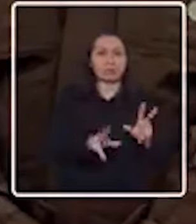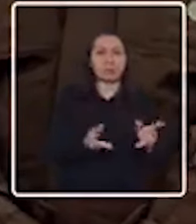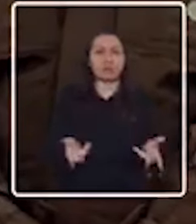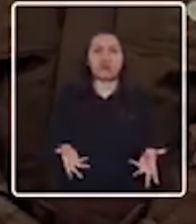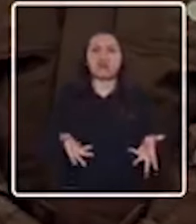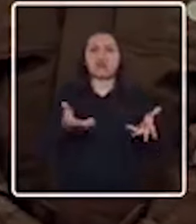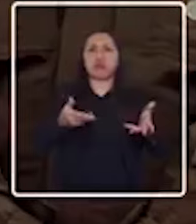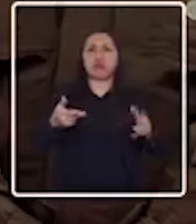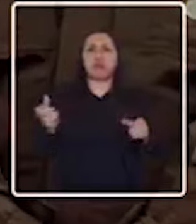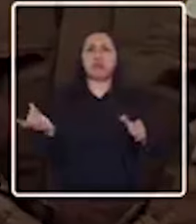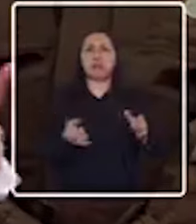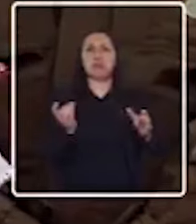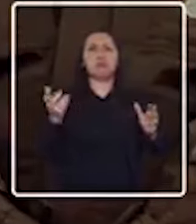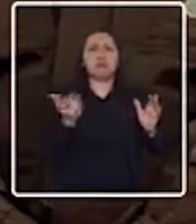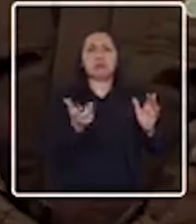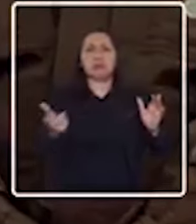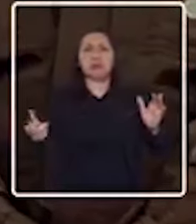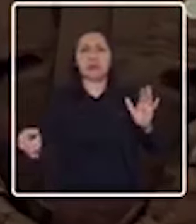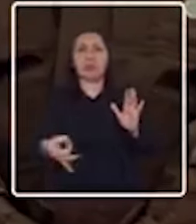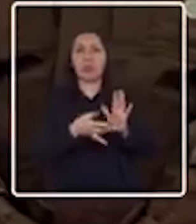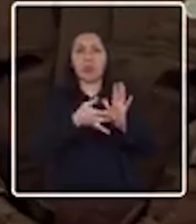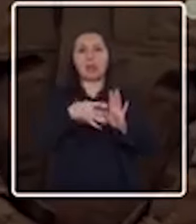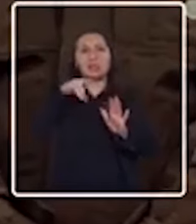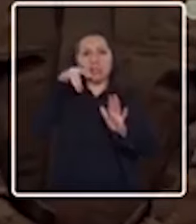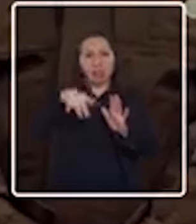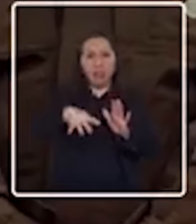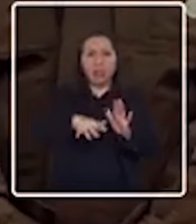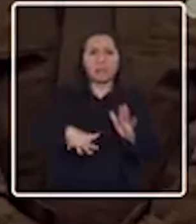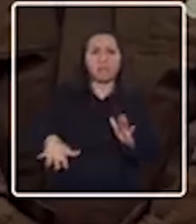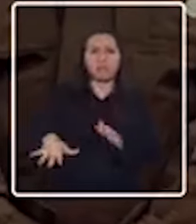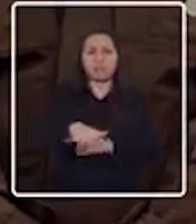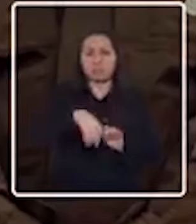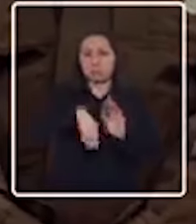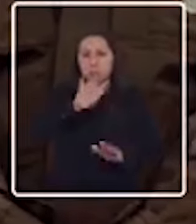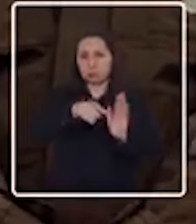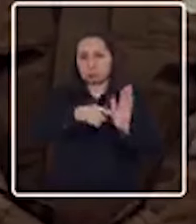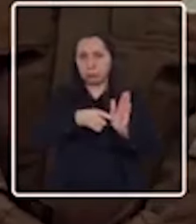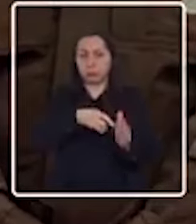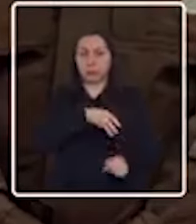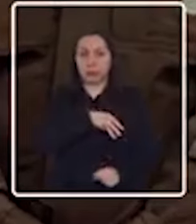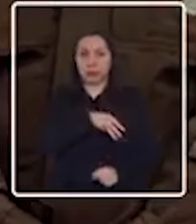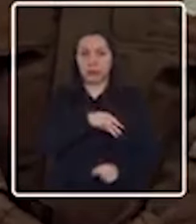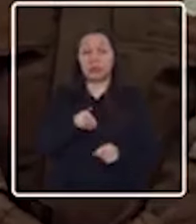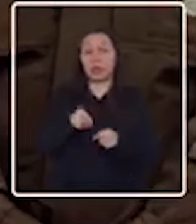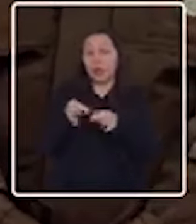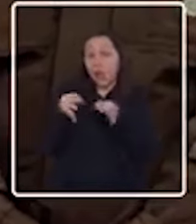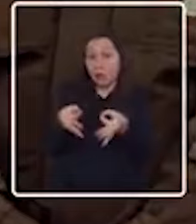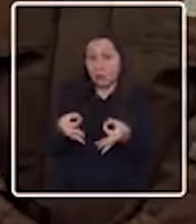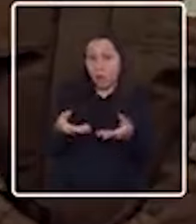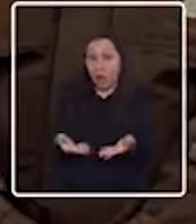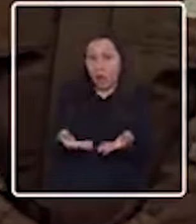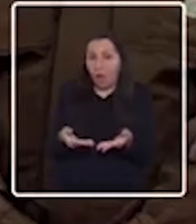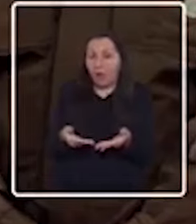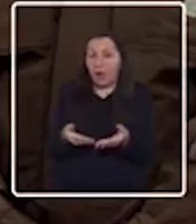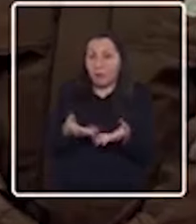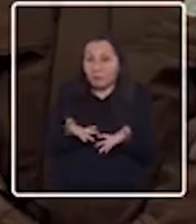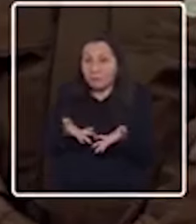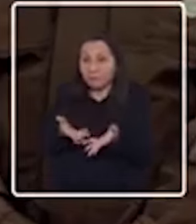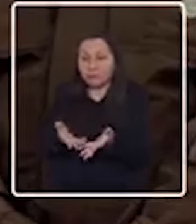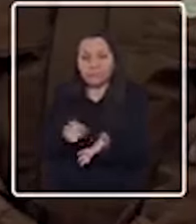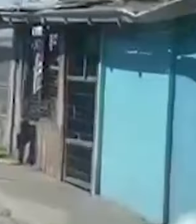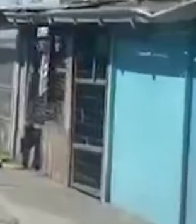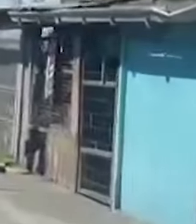en la comisión de delitos, que sabemos que tienen una circulación en la región metropolitana y que las capacidades que hoy tenemos no son suficientes